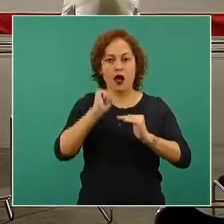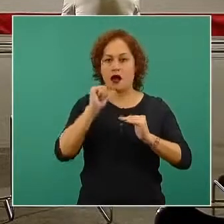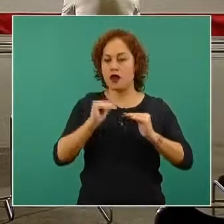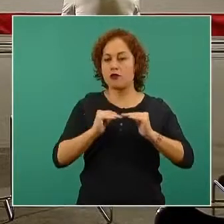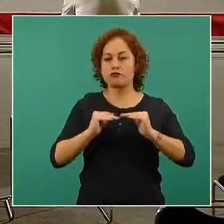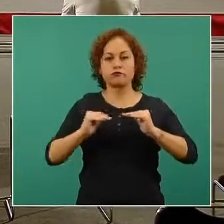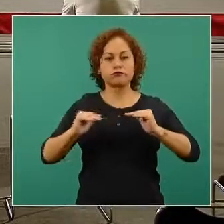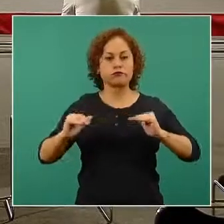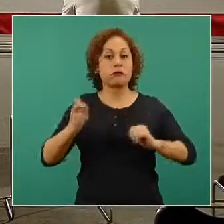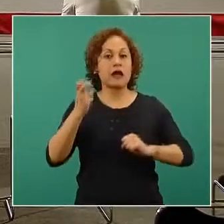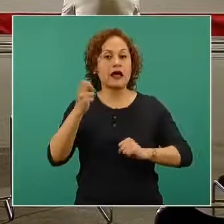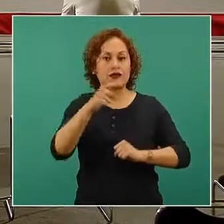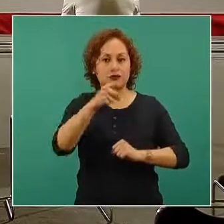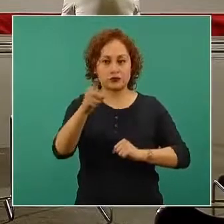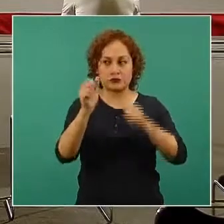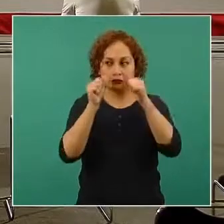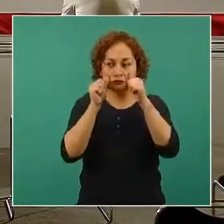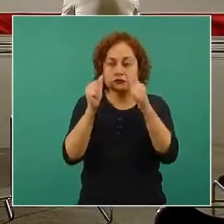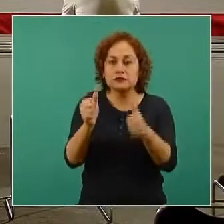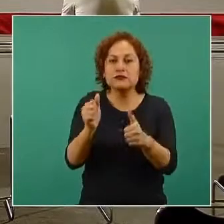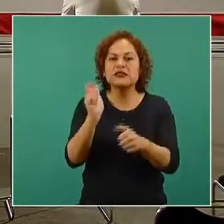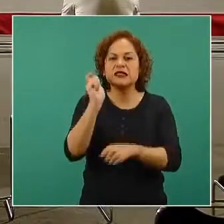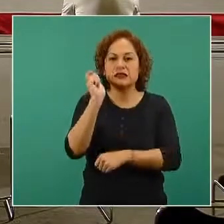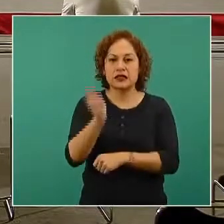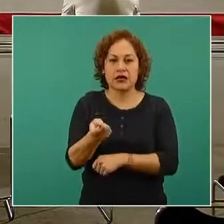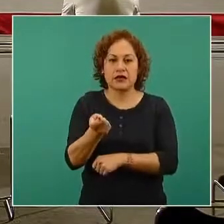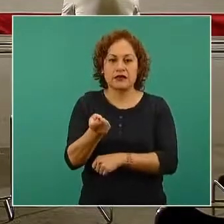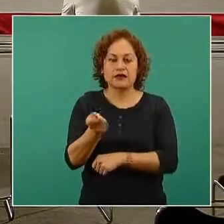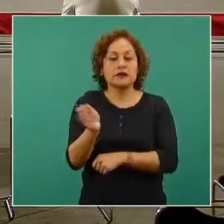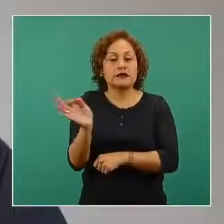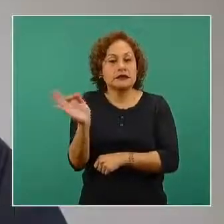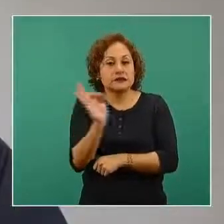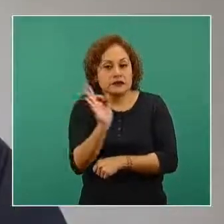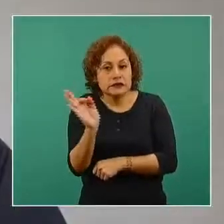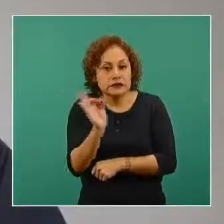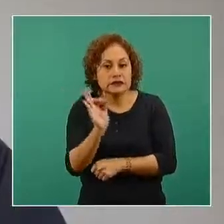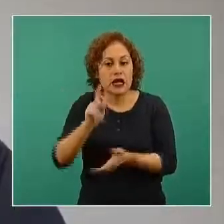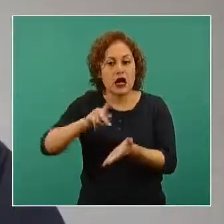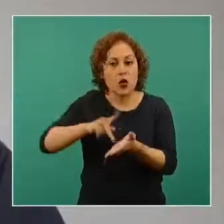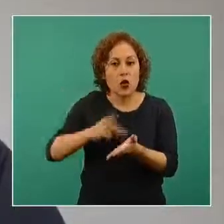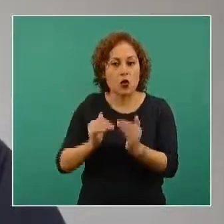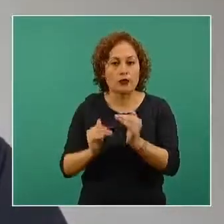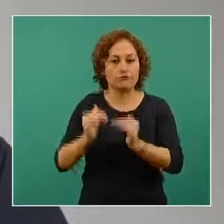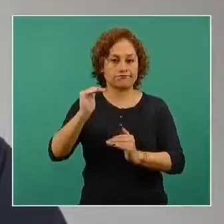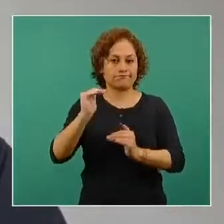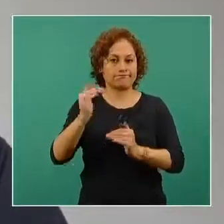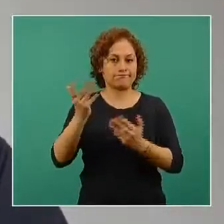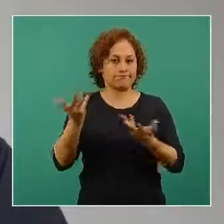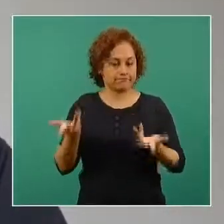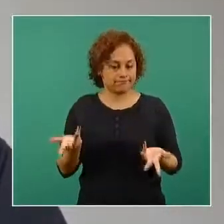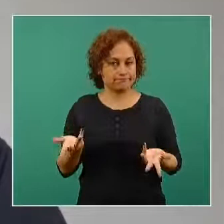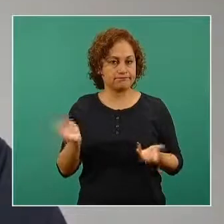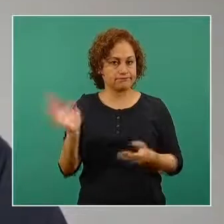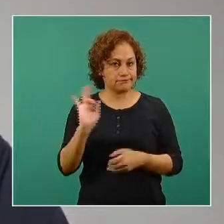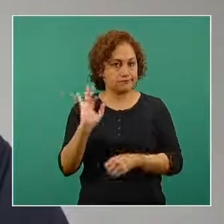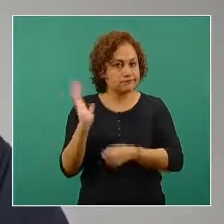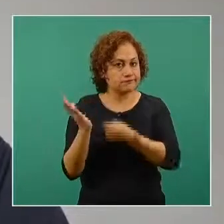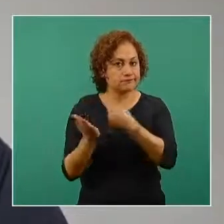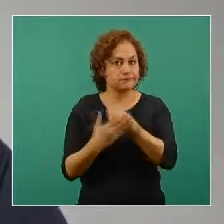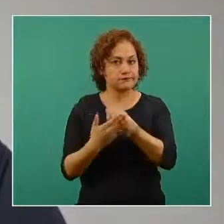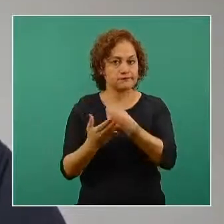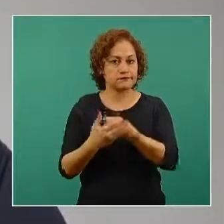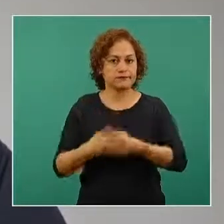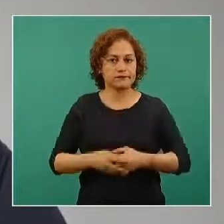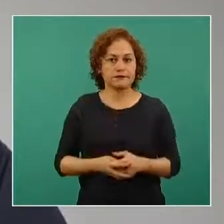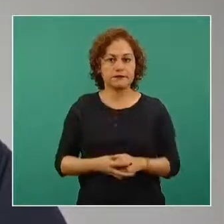tenerla presente porque una meseta pues significa que en cualquier momento podemos tener nuevamente un incremento hacia arriba en la